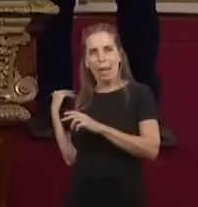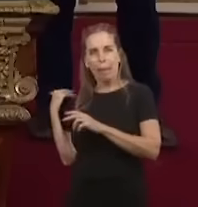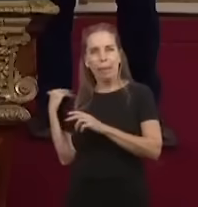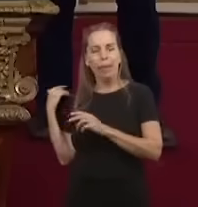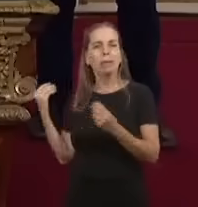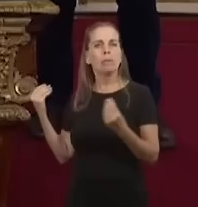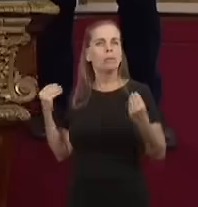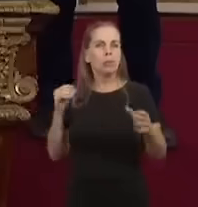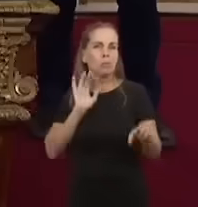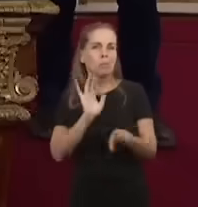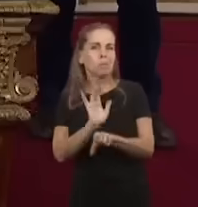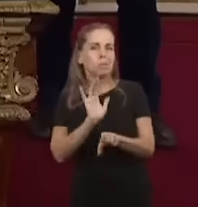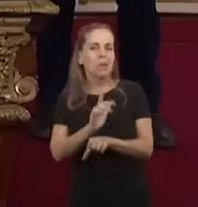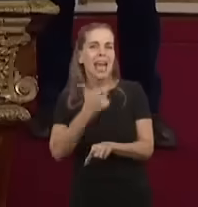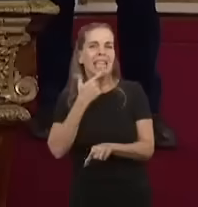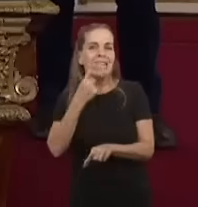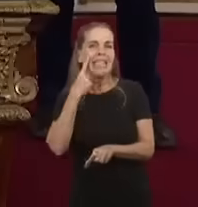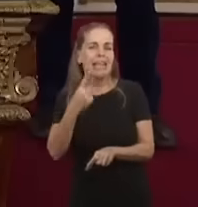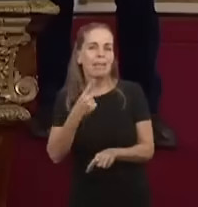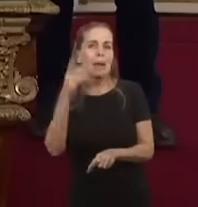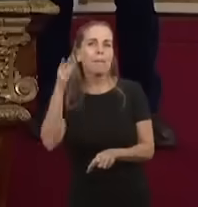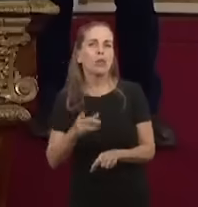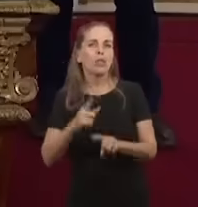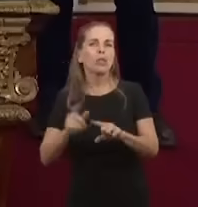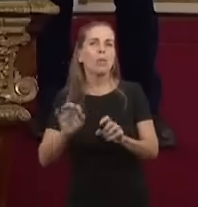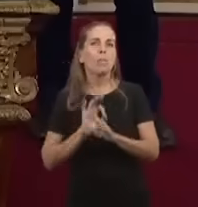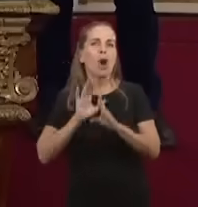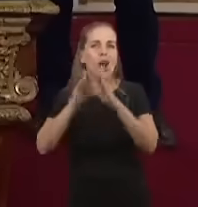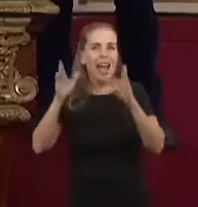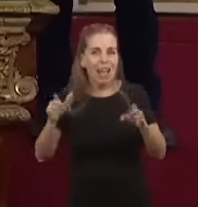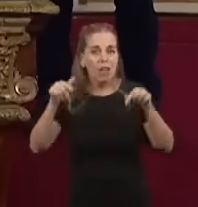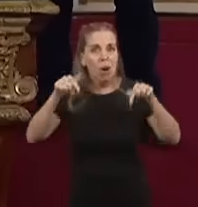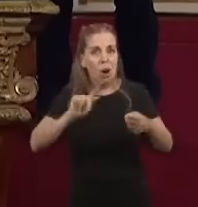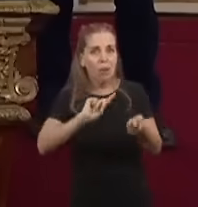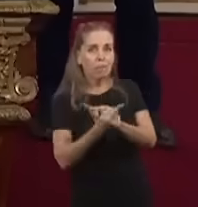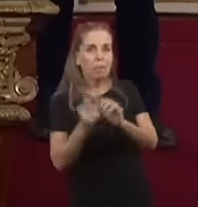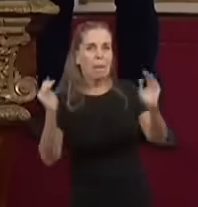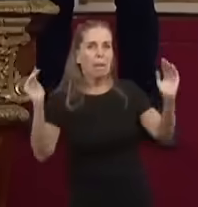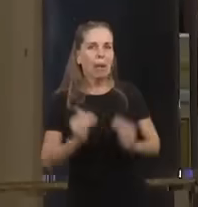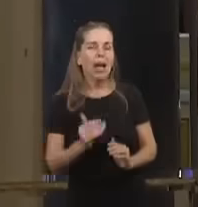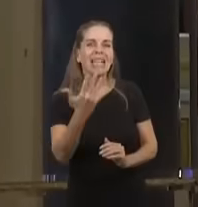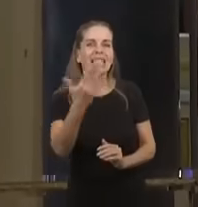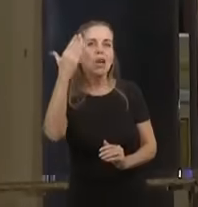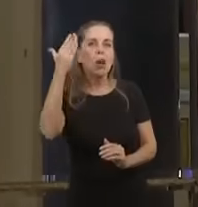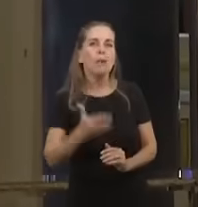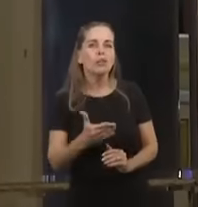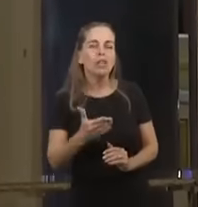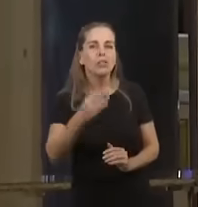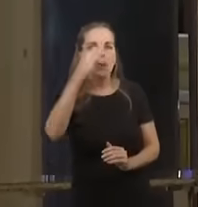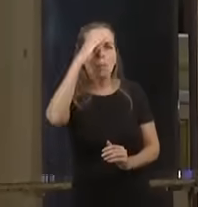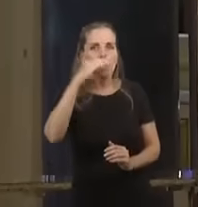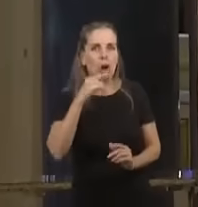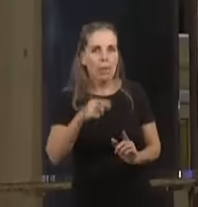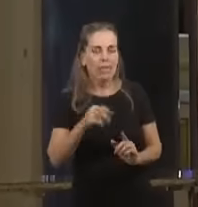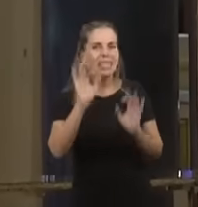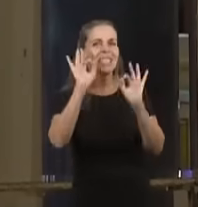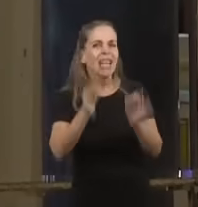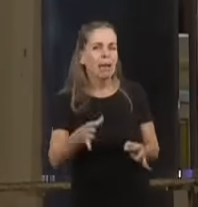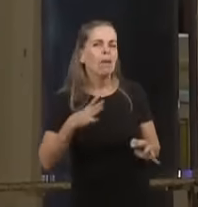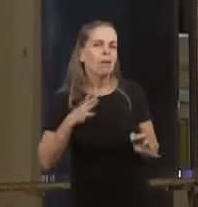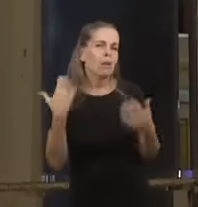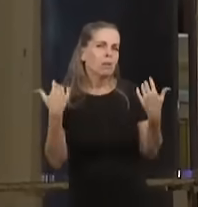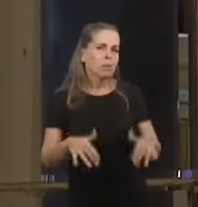implicaba 17,000 anual y que hoy se encuentra en torno al 5% mensual sabemos que todavía queda mucho camino